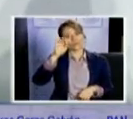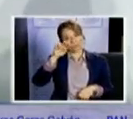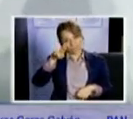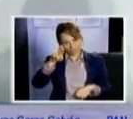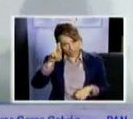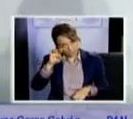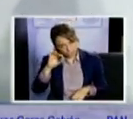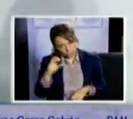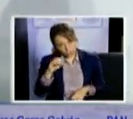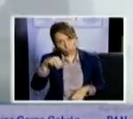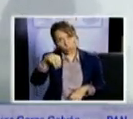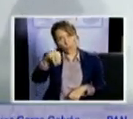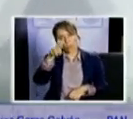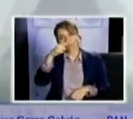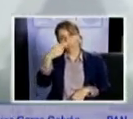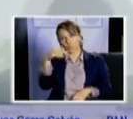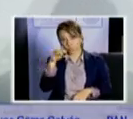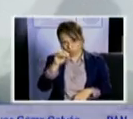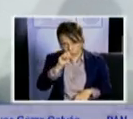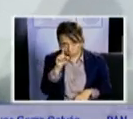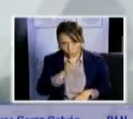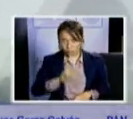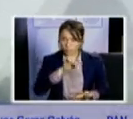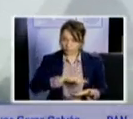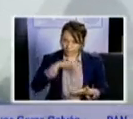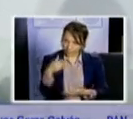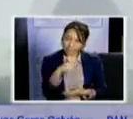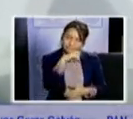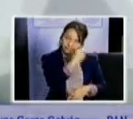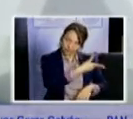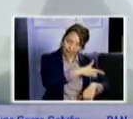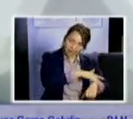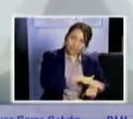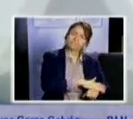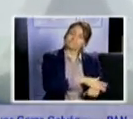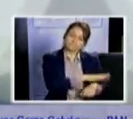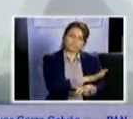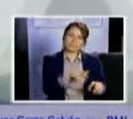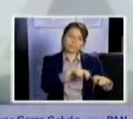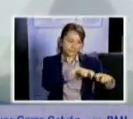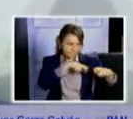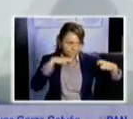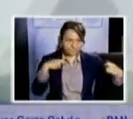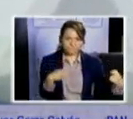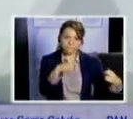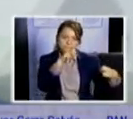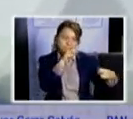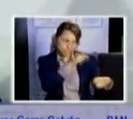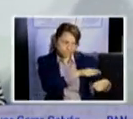nuestro amigo Juan Pablo Leos. Pero por supuesto también a los panelistas